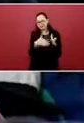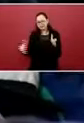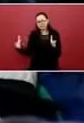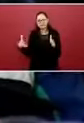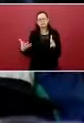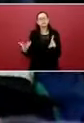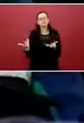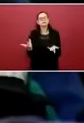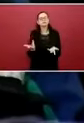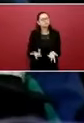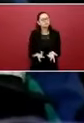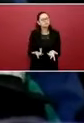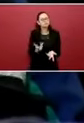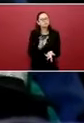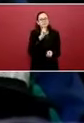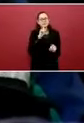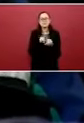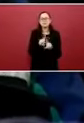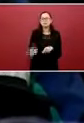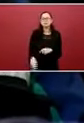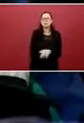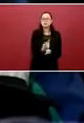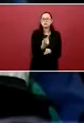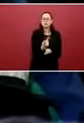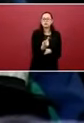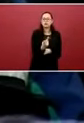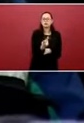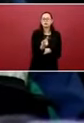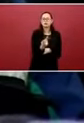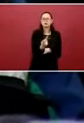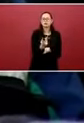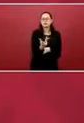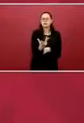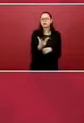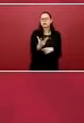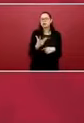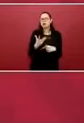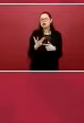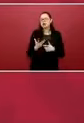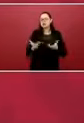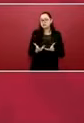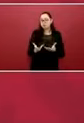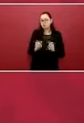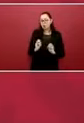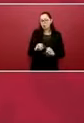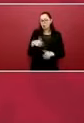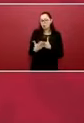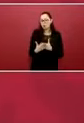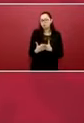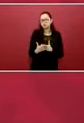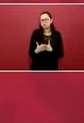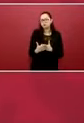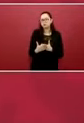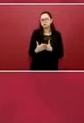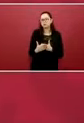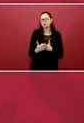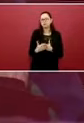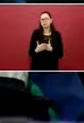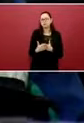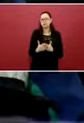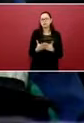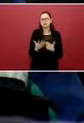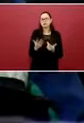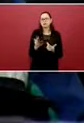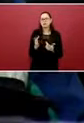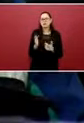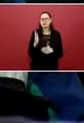Y preguntarle también, ¿qué se va a hacer o qué se puede hacer para que no queden algunas lagunas